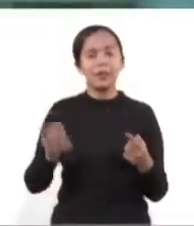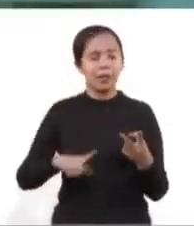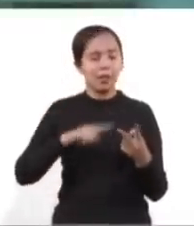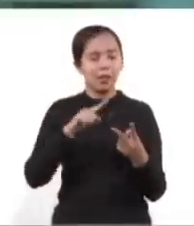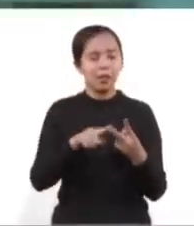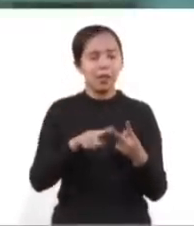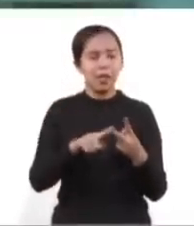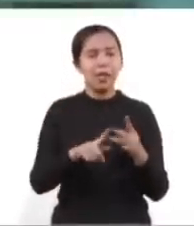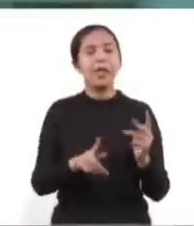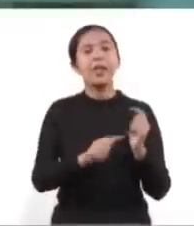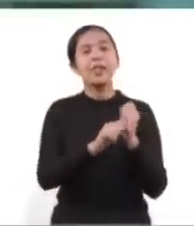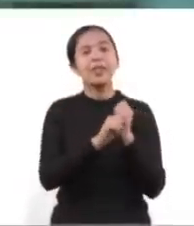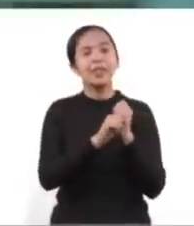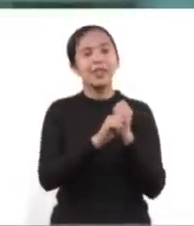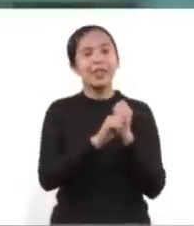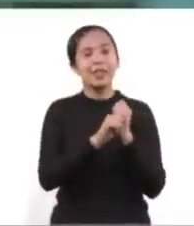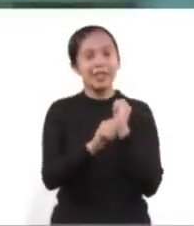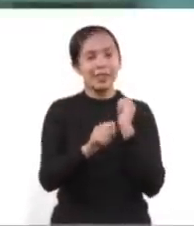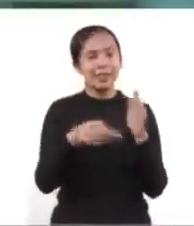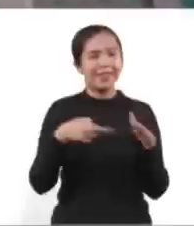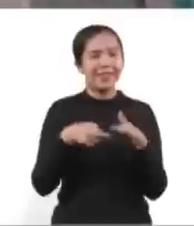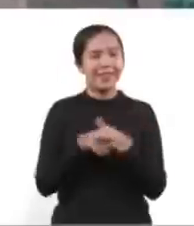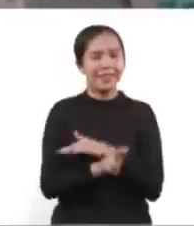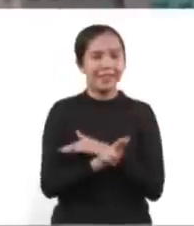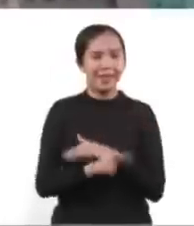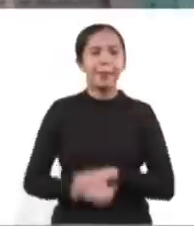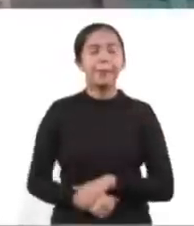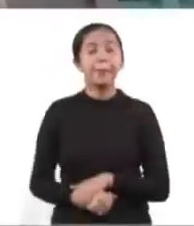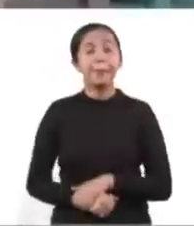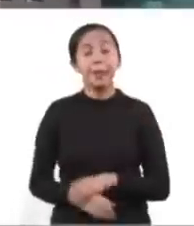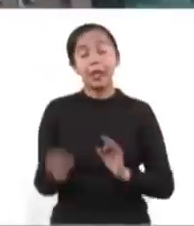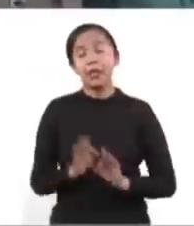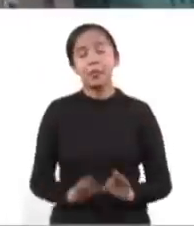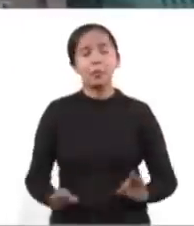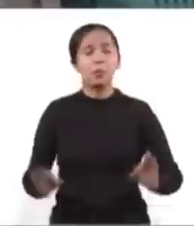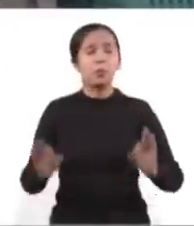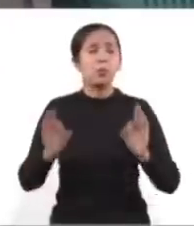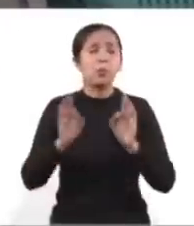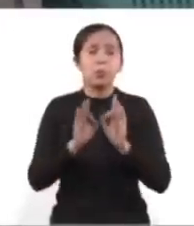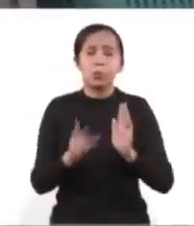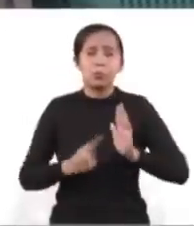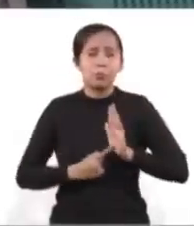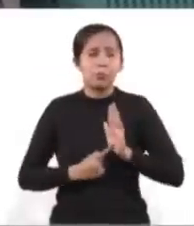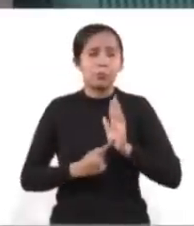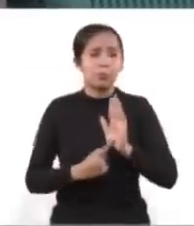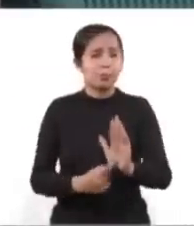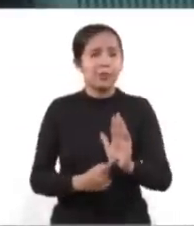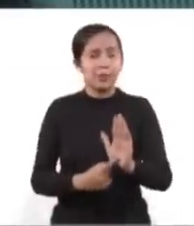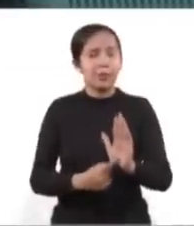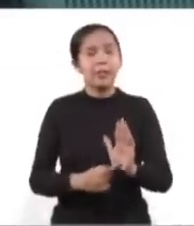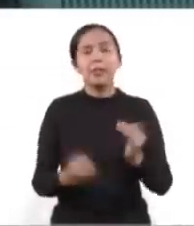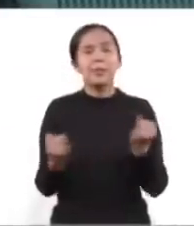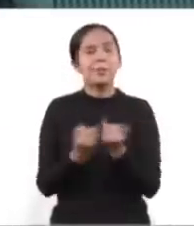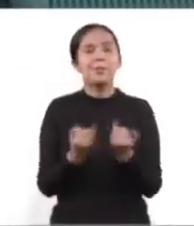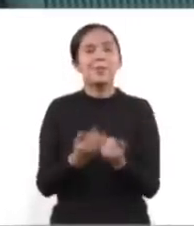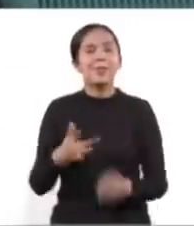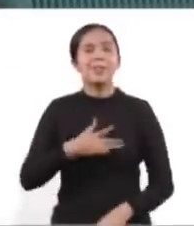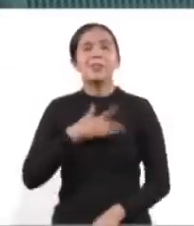de Transporte Colectivo Metro. Y es importante recalcarlo, decirlo y